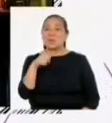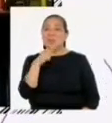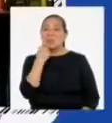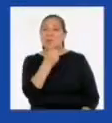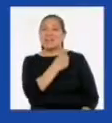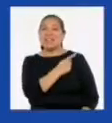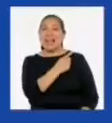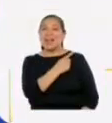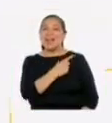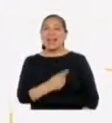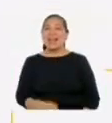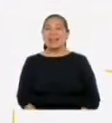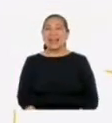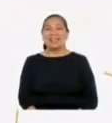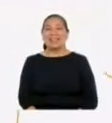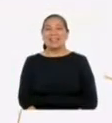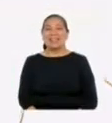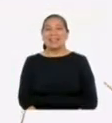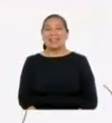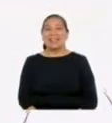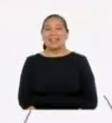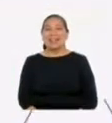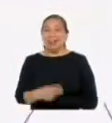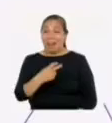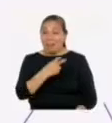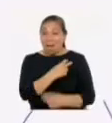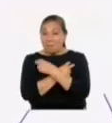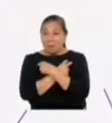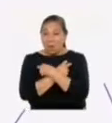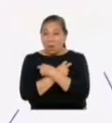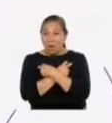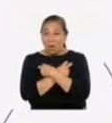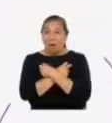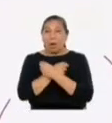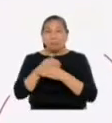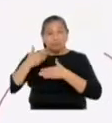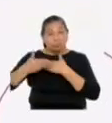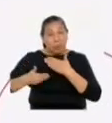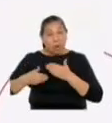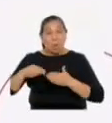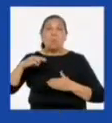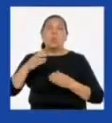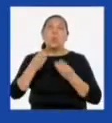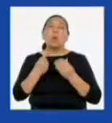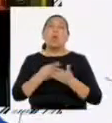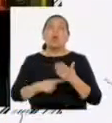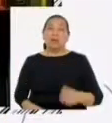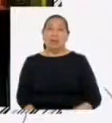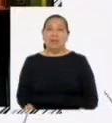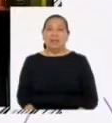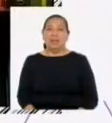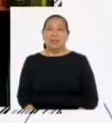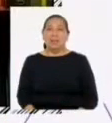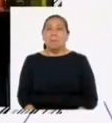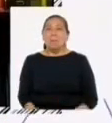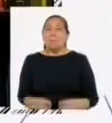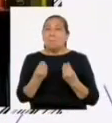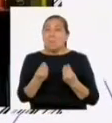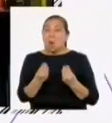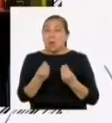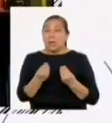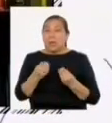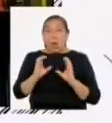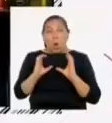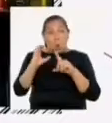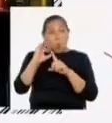de primero de secundaria. ¿Los Lambayeque fueron herederos de los mochicas? ¿Por qué? Porque